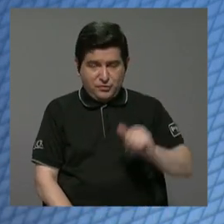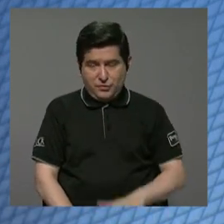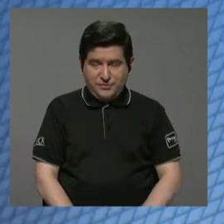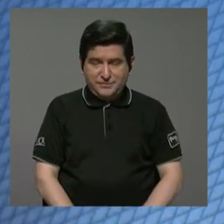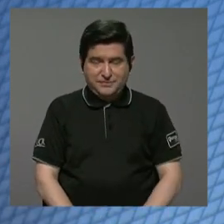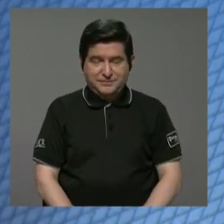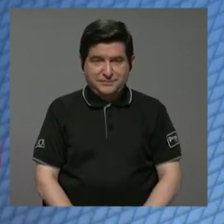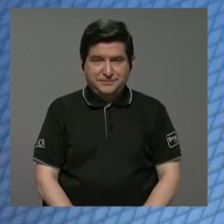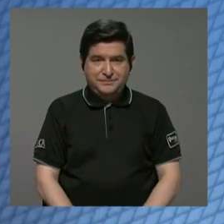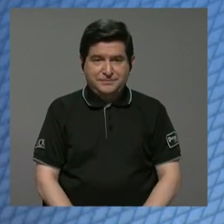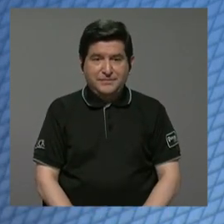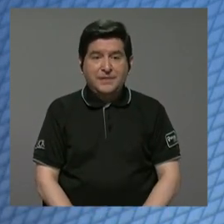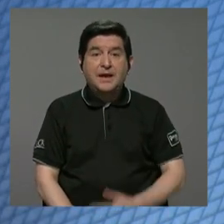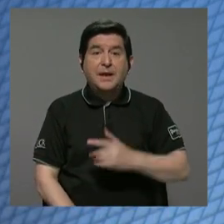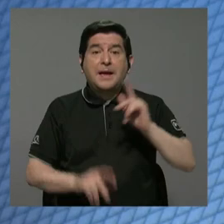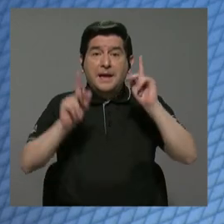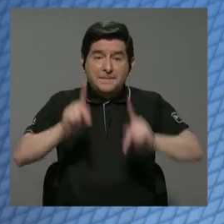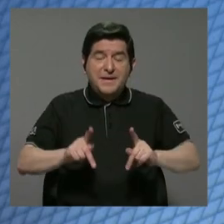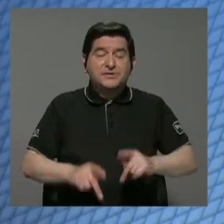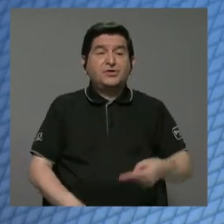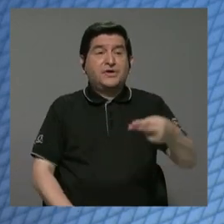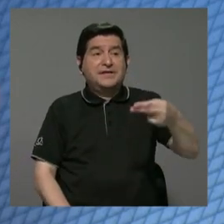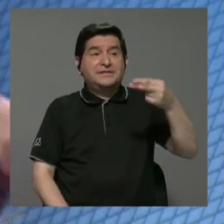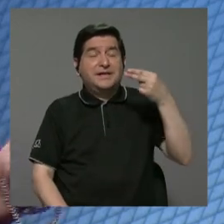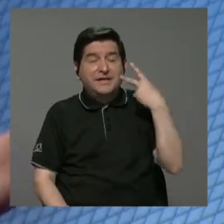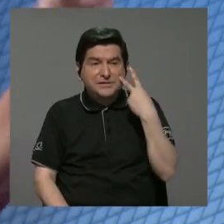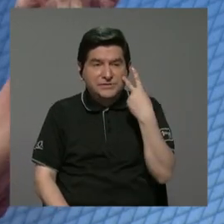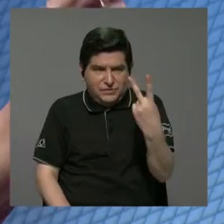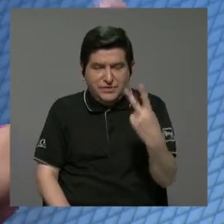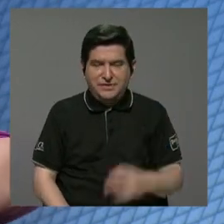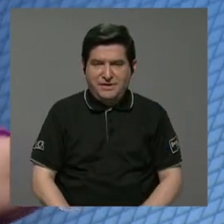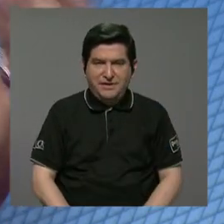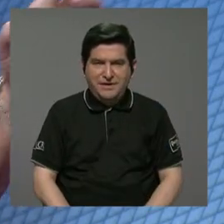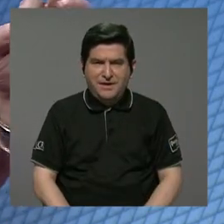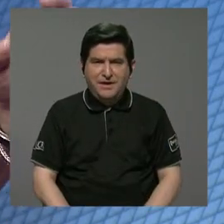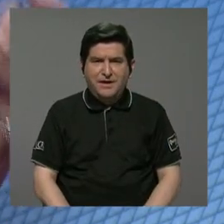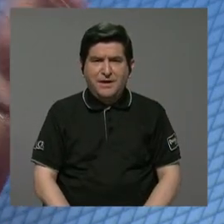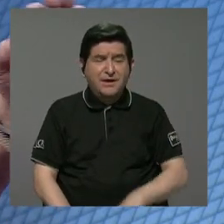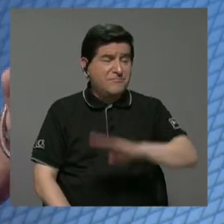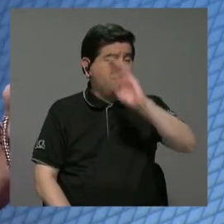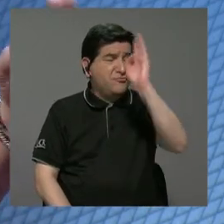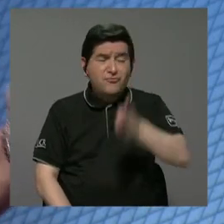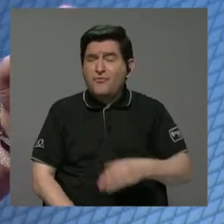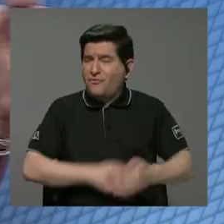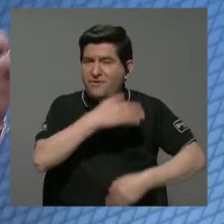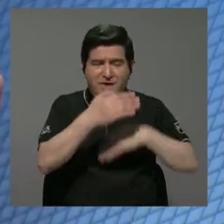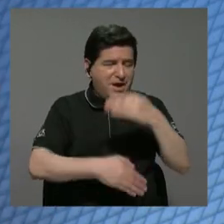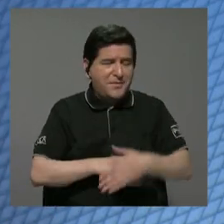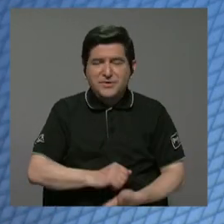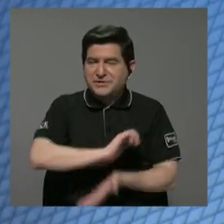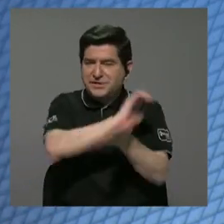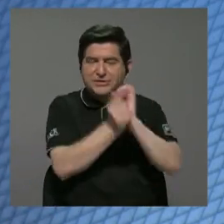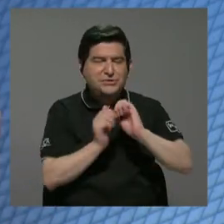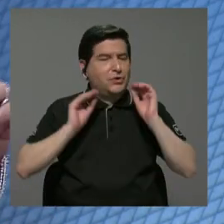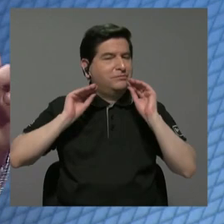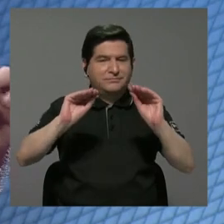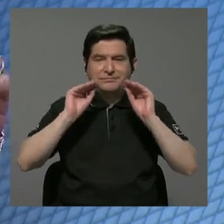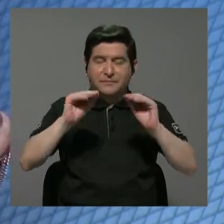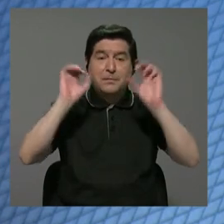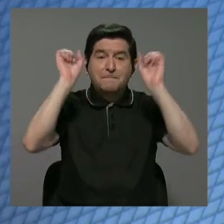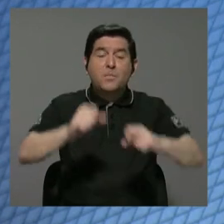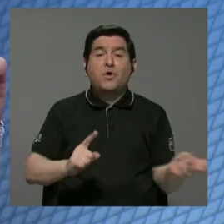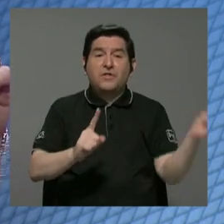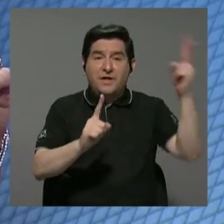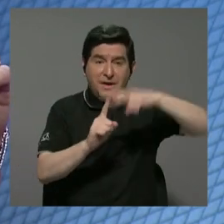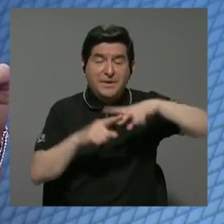sentido de que los que nos hemos dedicado a la historia hemos visto que no ha habido nunca un proceso de reforma educativa que se pueda